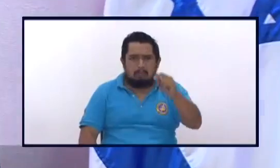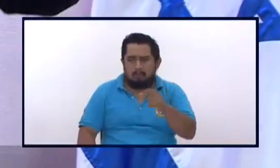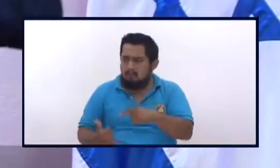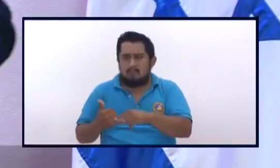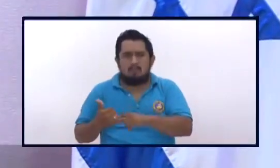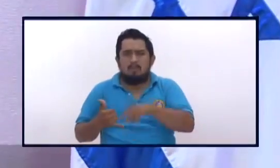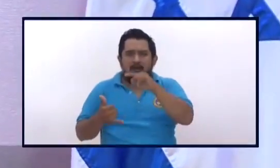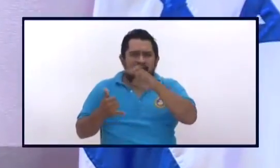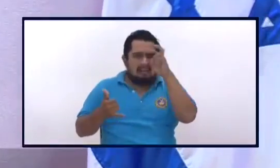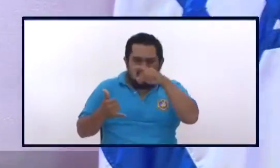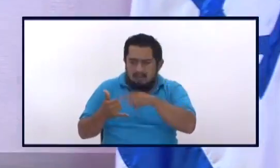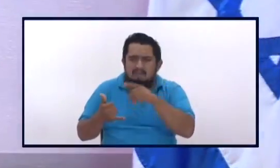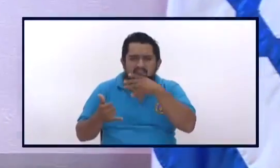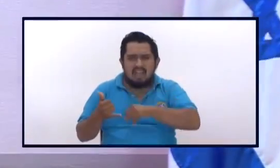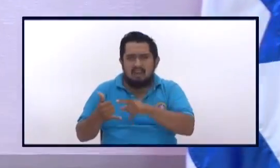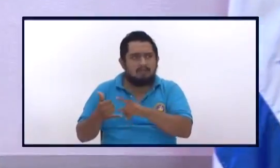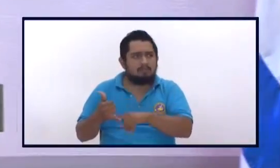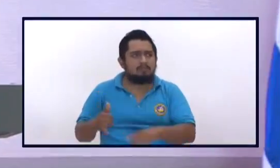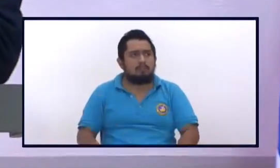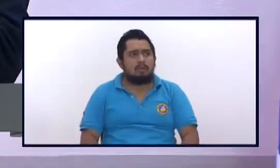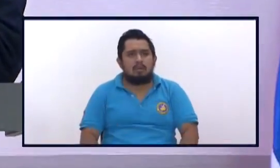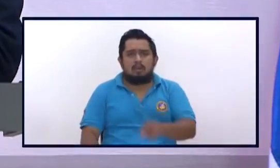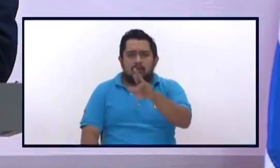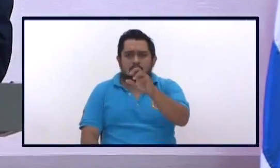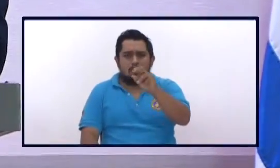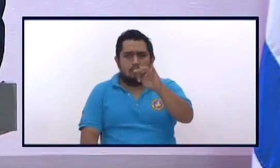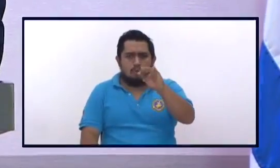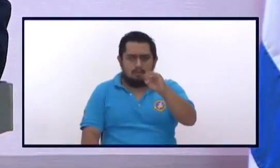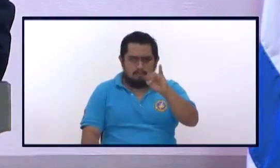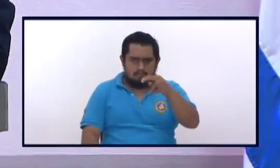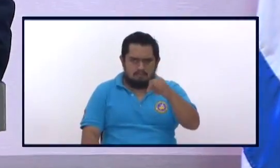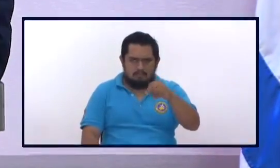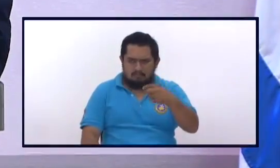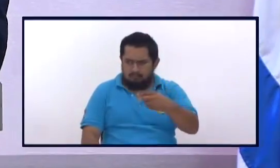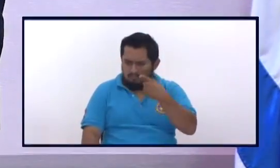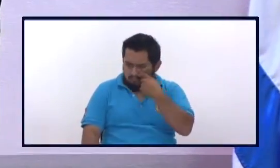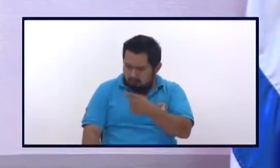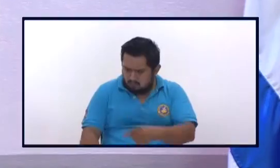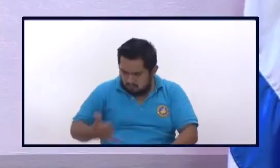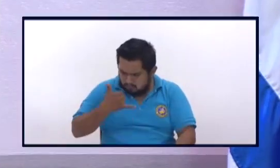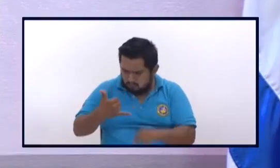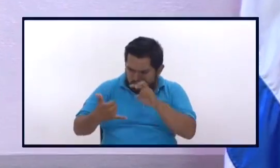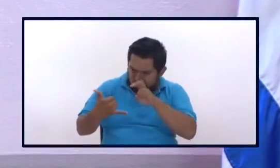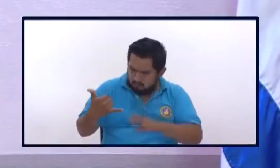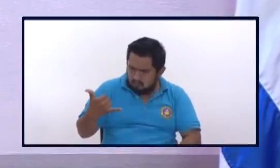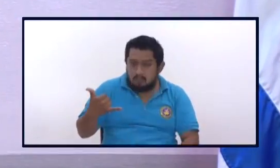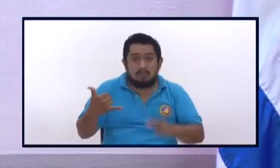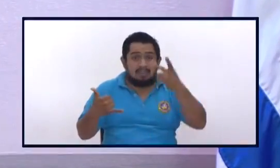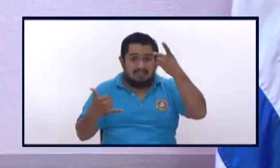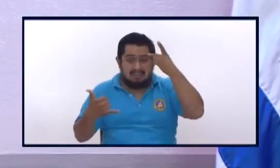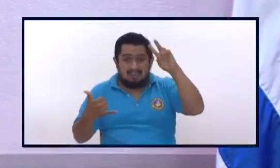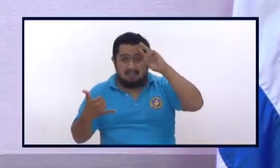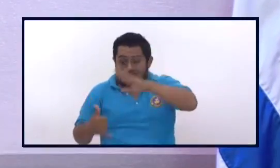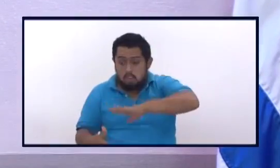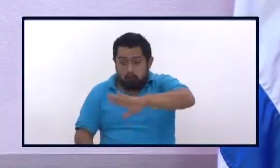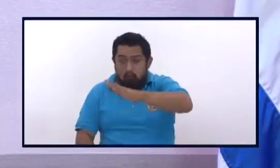un poco más grandes roaming decía roaming resulta ser que por la